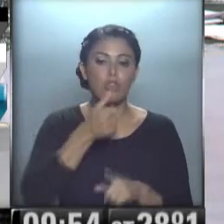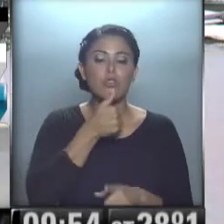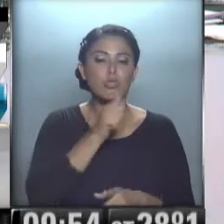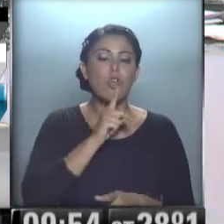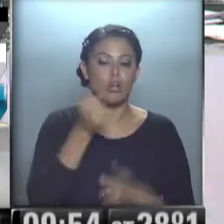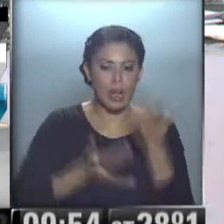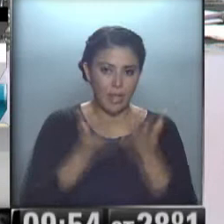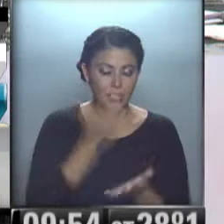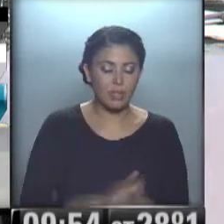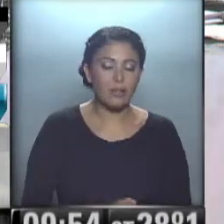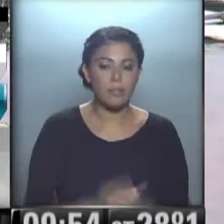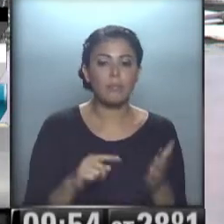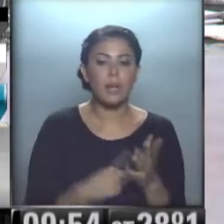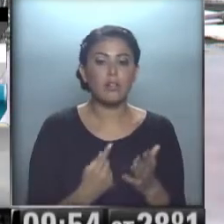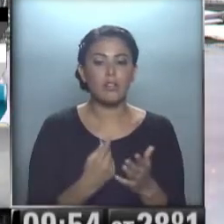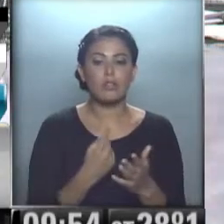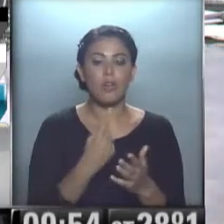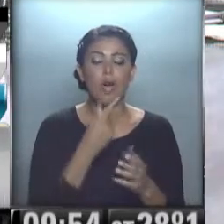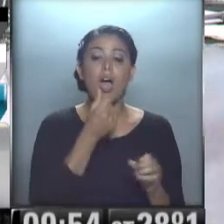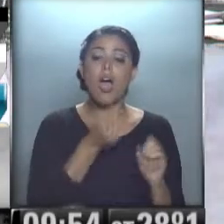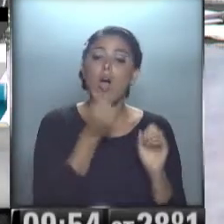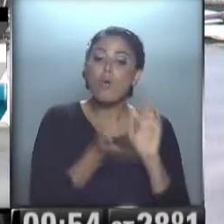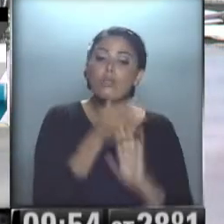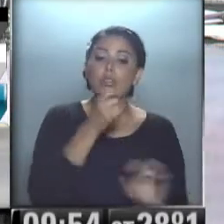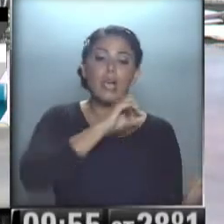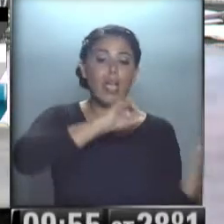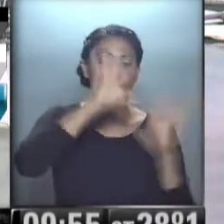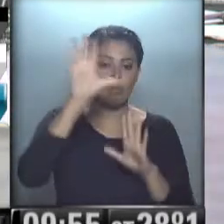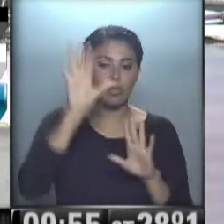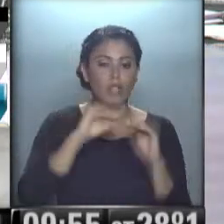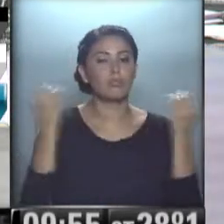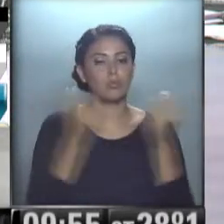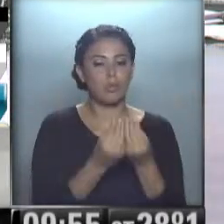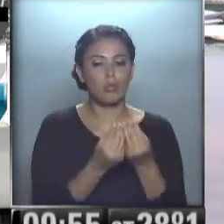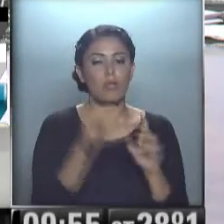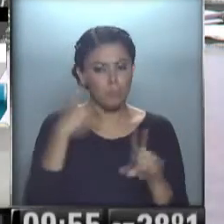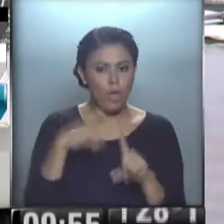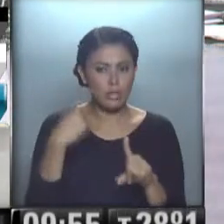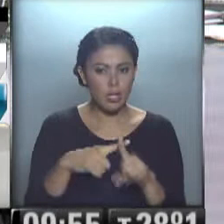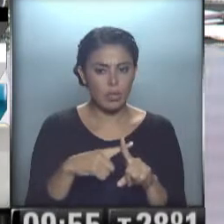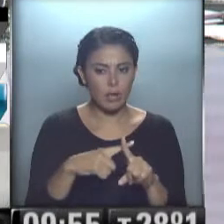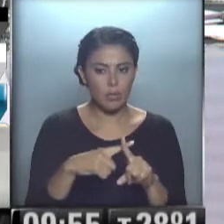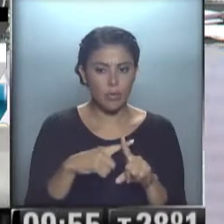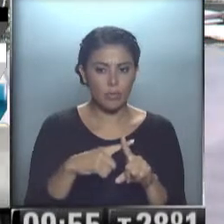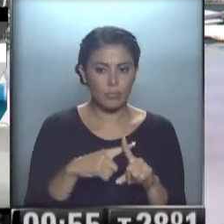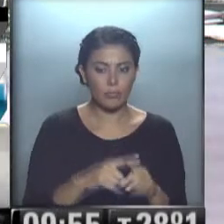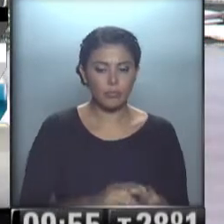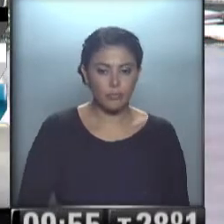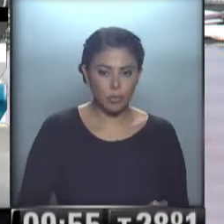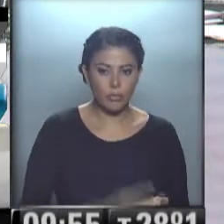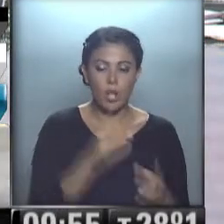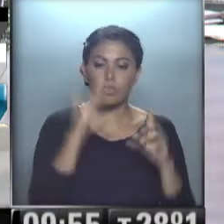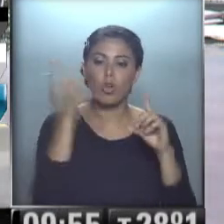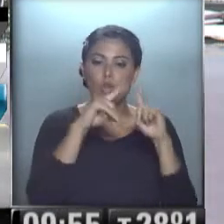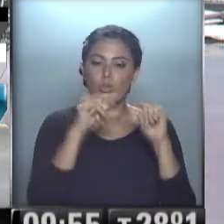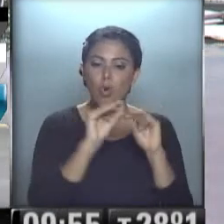en la oferta exportable igualmente daría un resultado positivo con respecto a los números